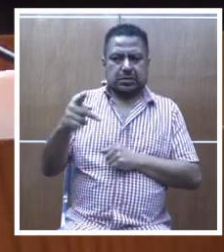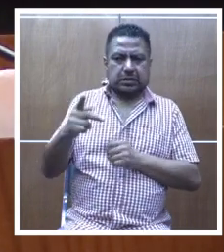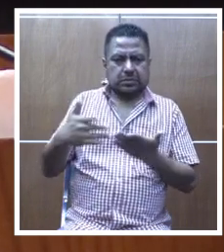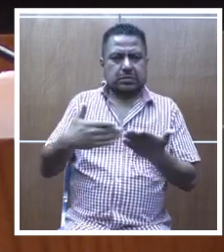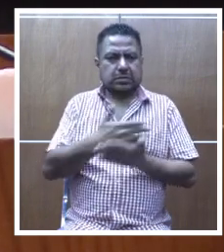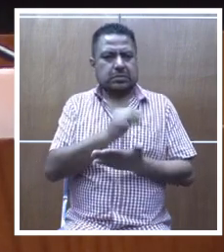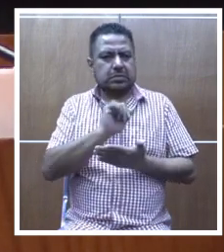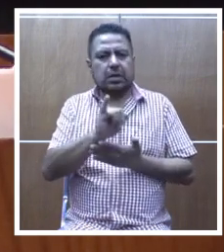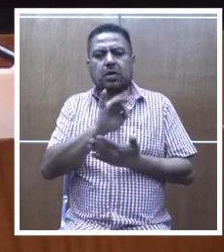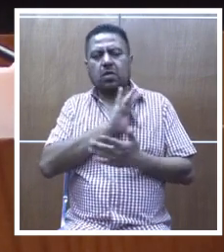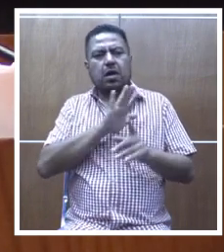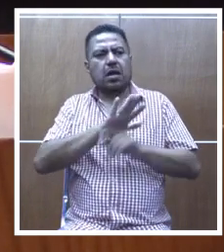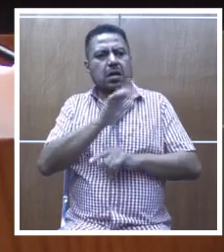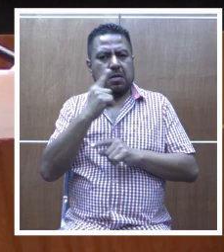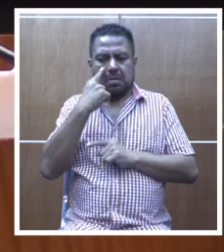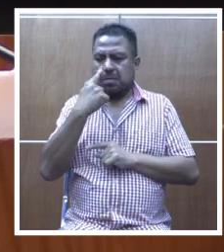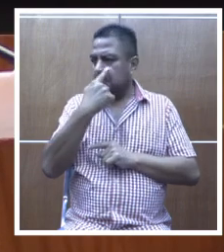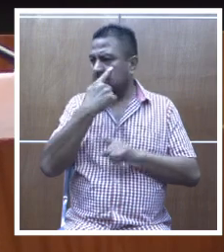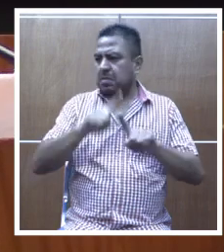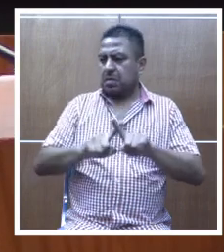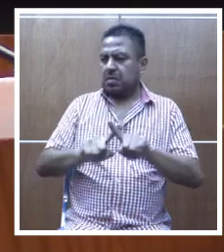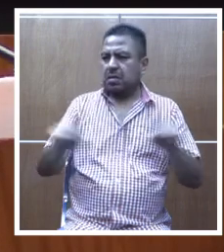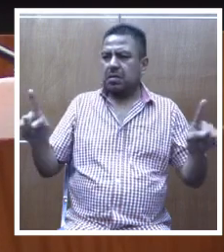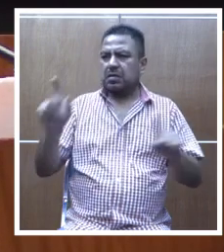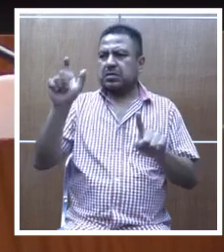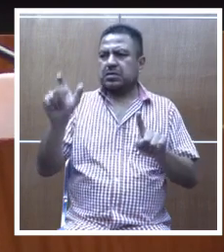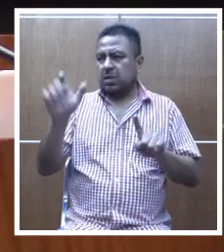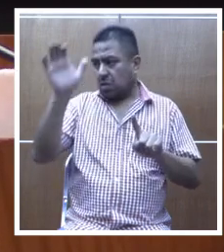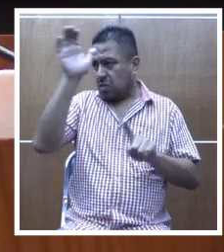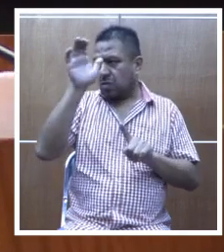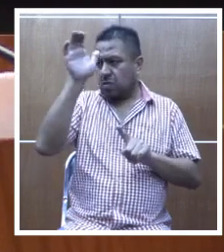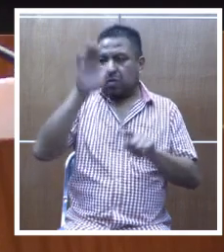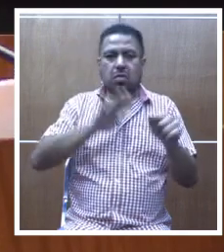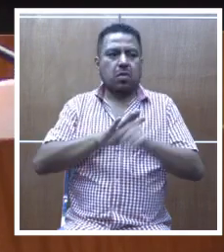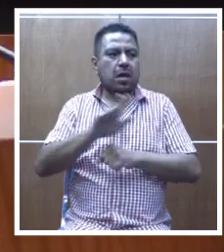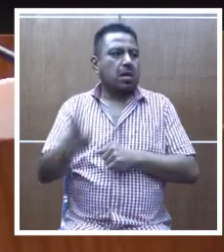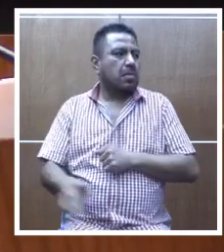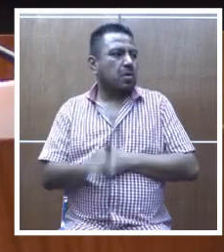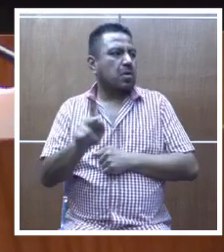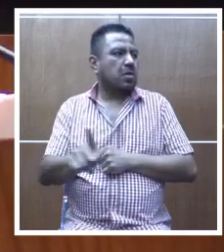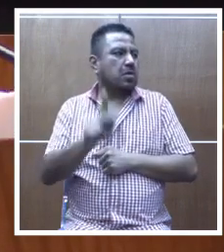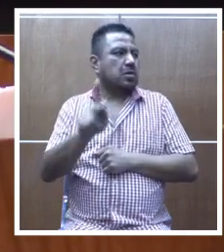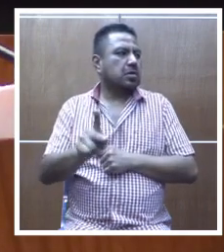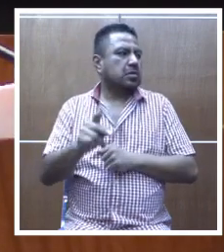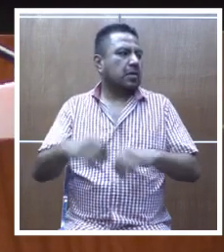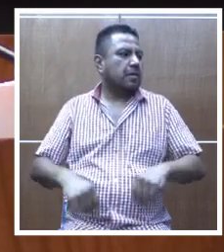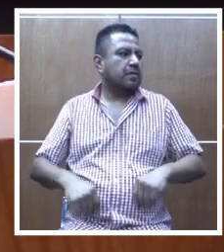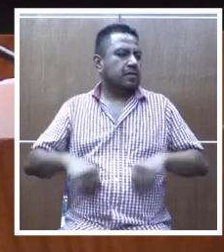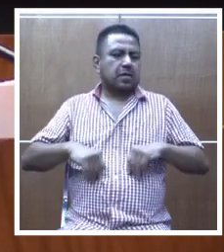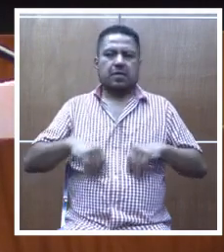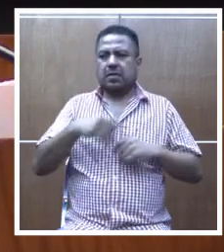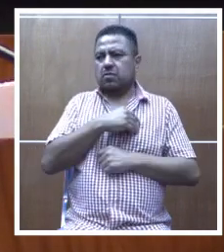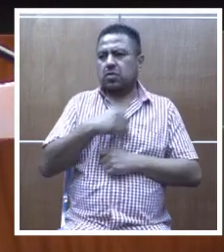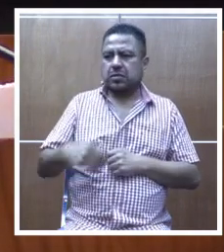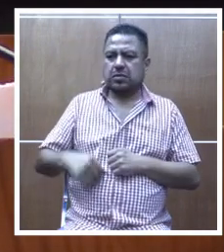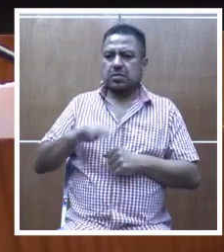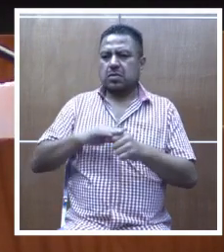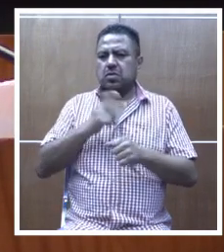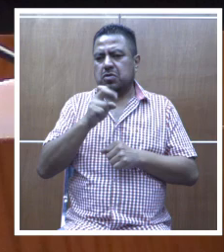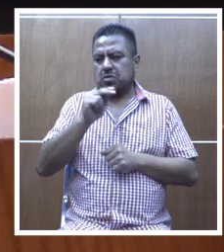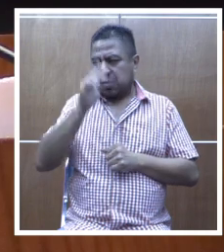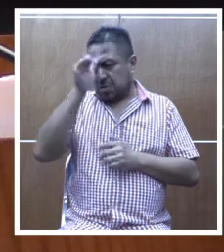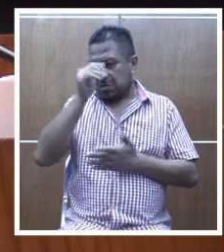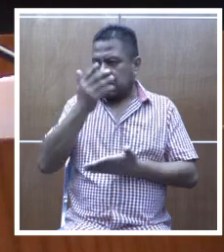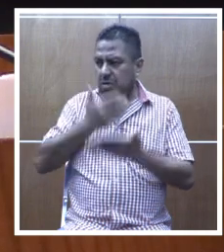en virtud de que tiene una visión ajena a la identidad cultural de la población que reside en el municipio, por lo que no comparten